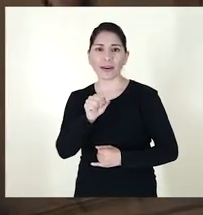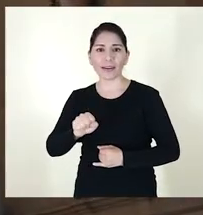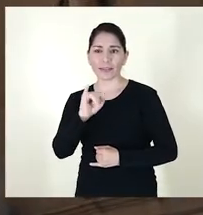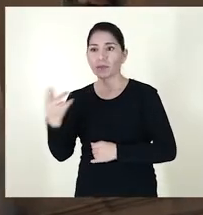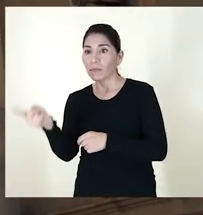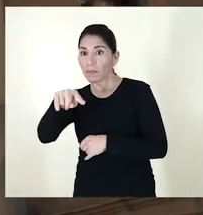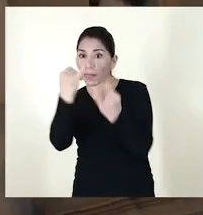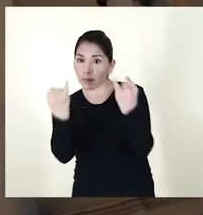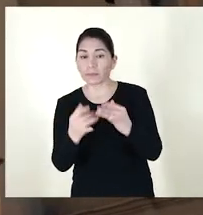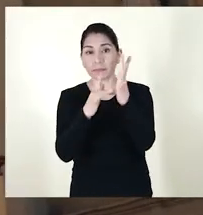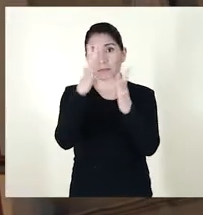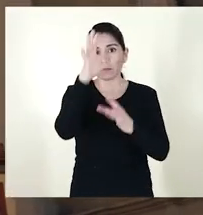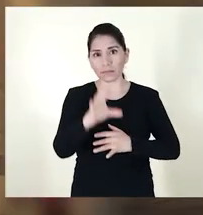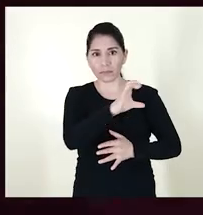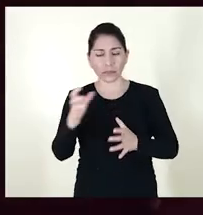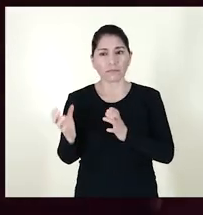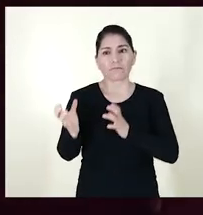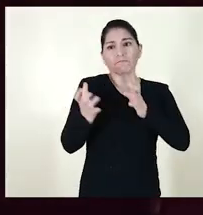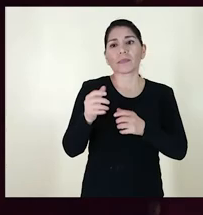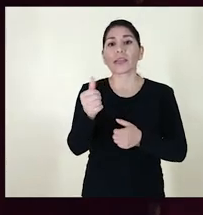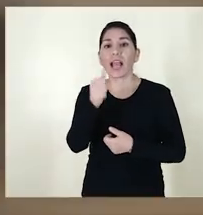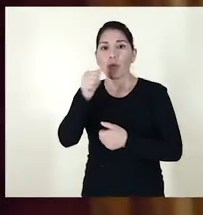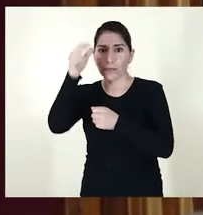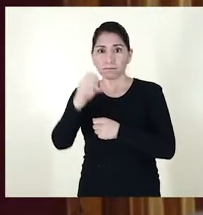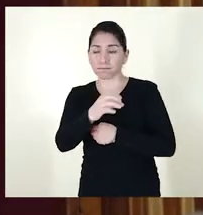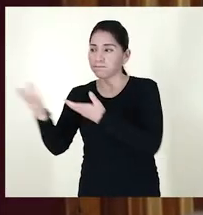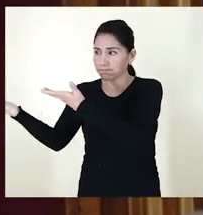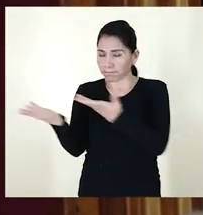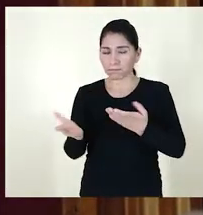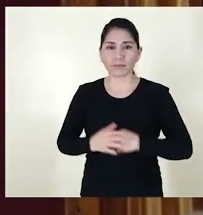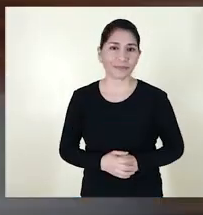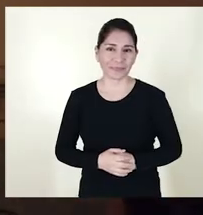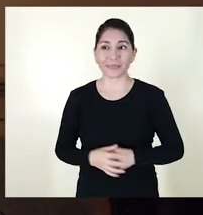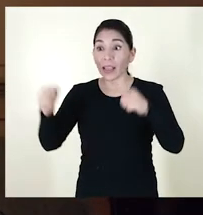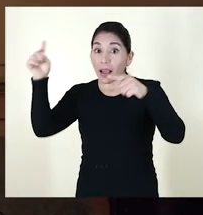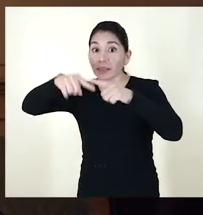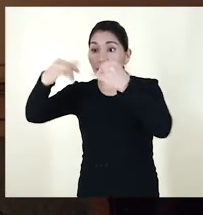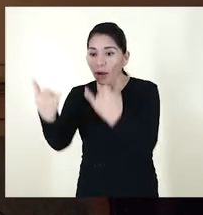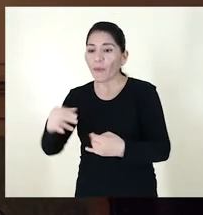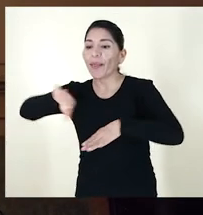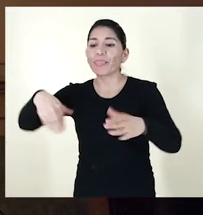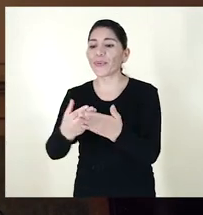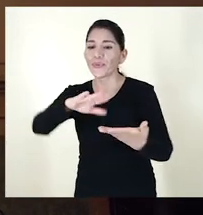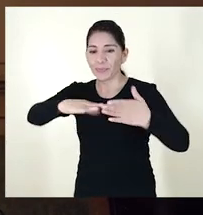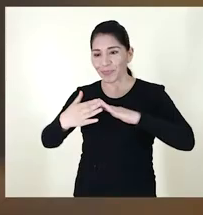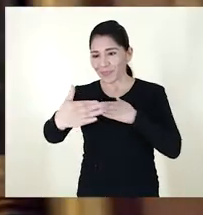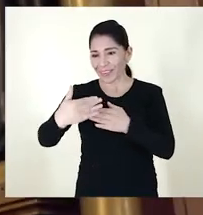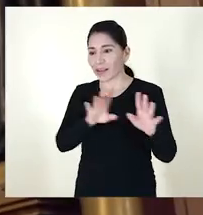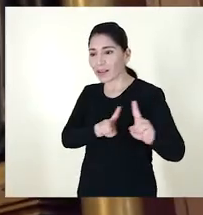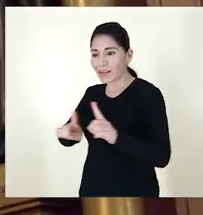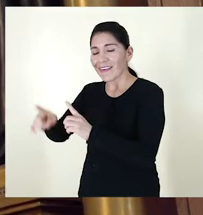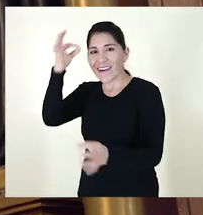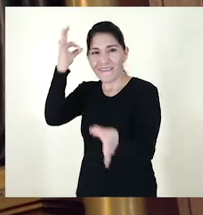estilo neoclásico. Un Jesús Nazareno cargando su cruz y una concha venera con agua bendita nos dan la bienvenida. Es esta hoy